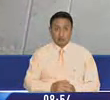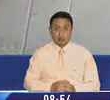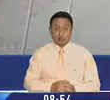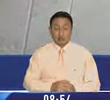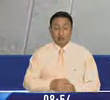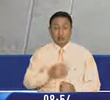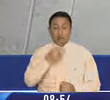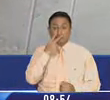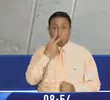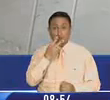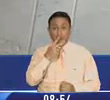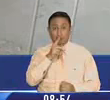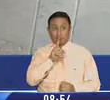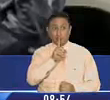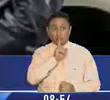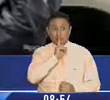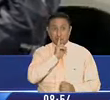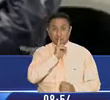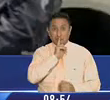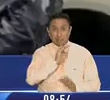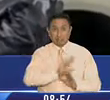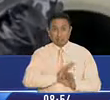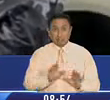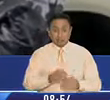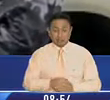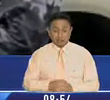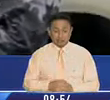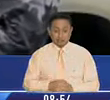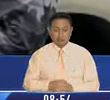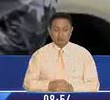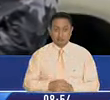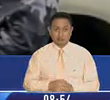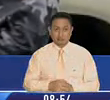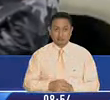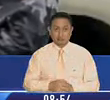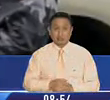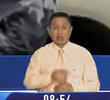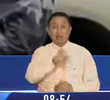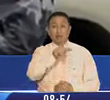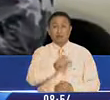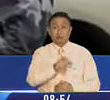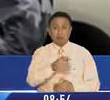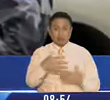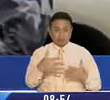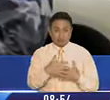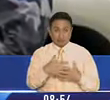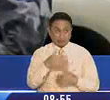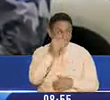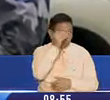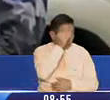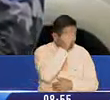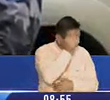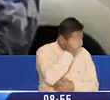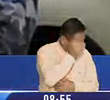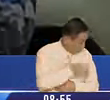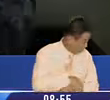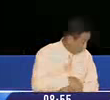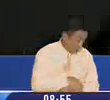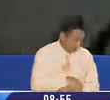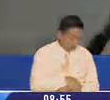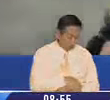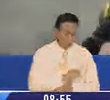criminal, pero en medio del susto, como que prefirieron no ver nada o por temor a represalias, es mejor no haber